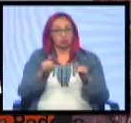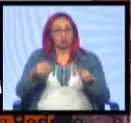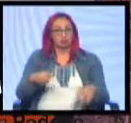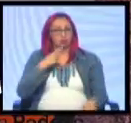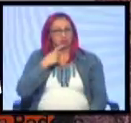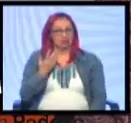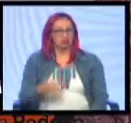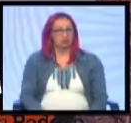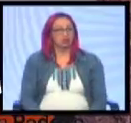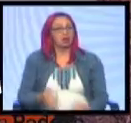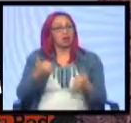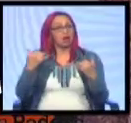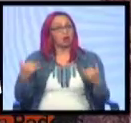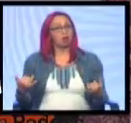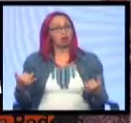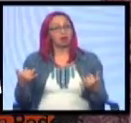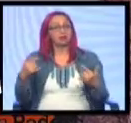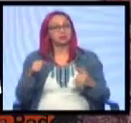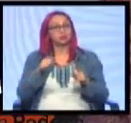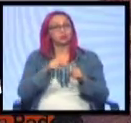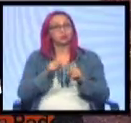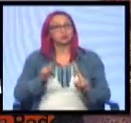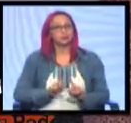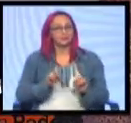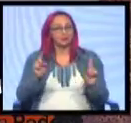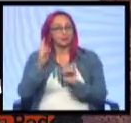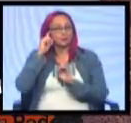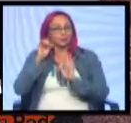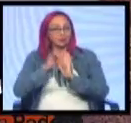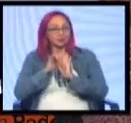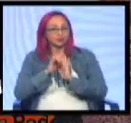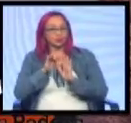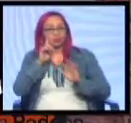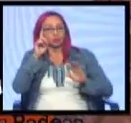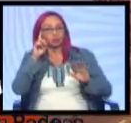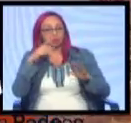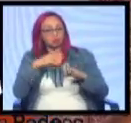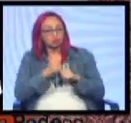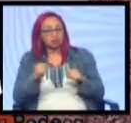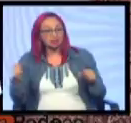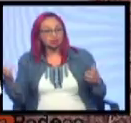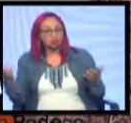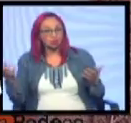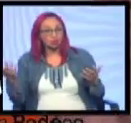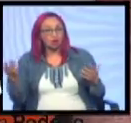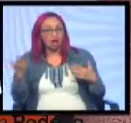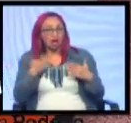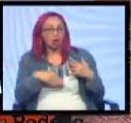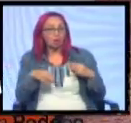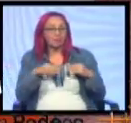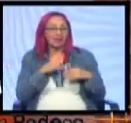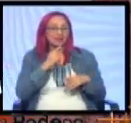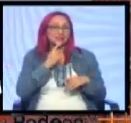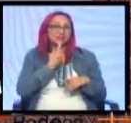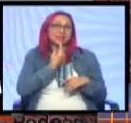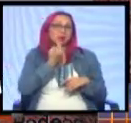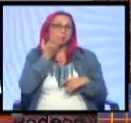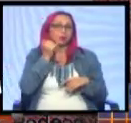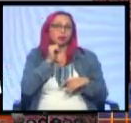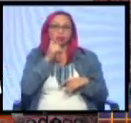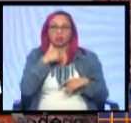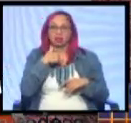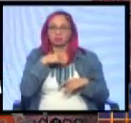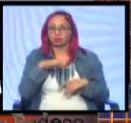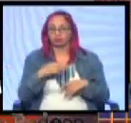dicho. Ahora las situaciones son diferentes. Por eso es que no hemos hecho algo más serio, porque no tenemos